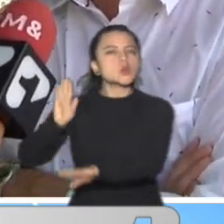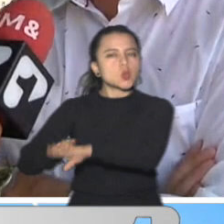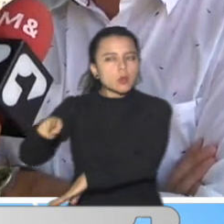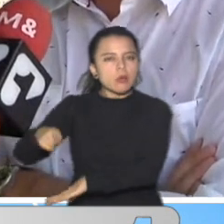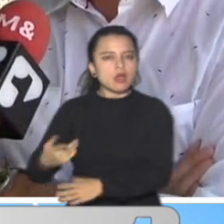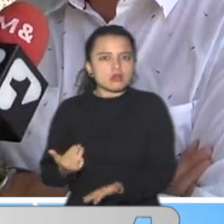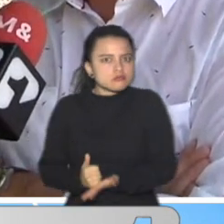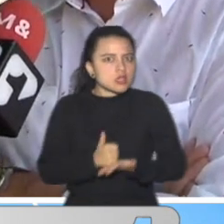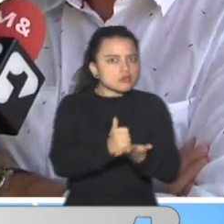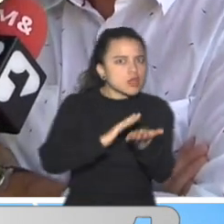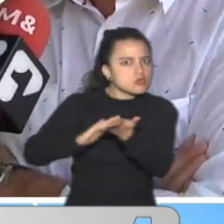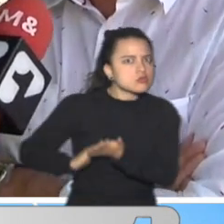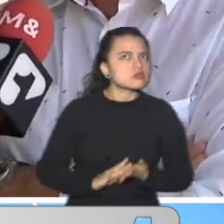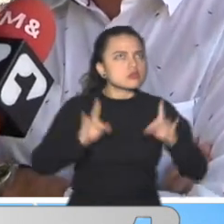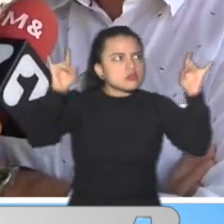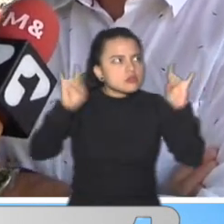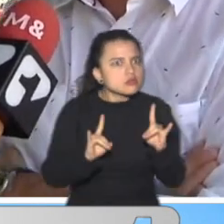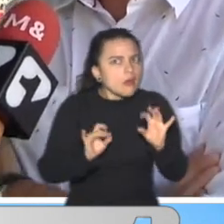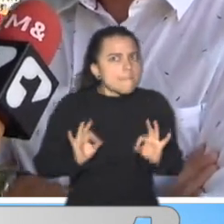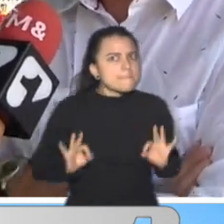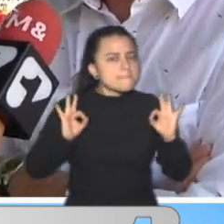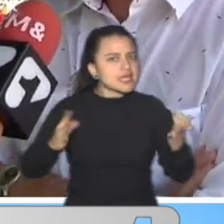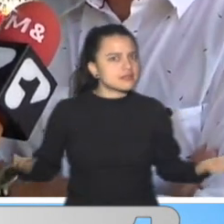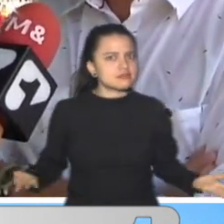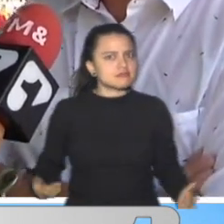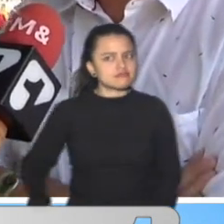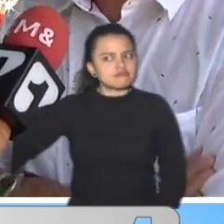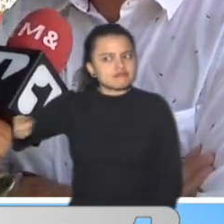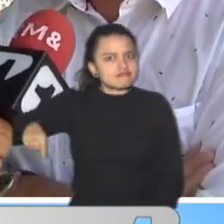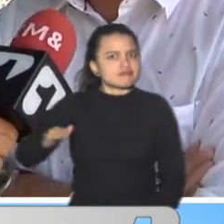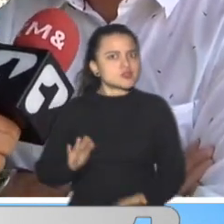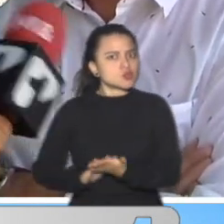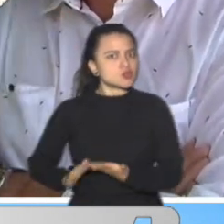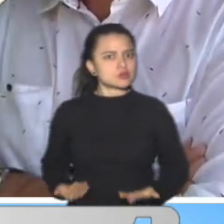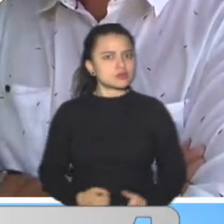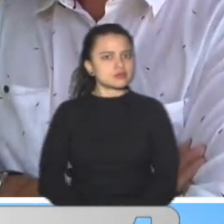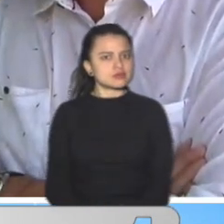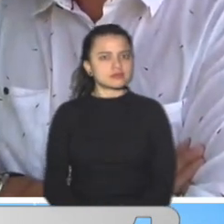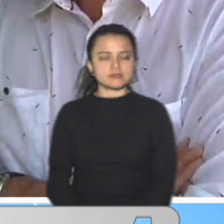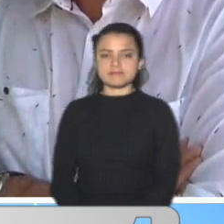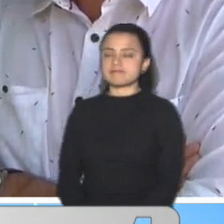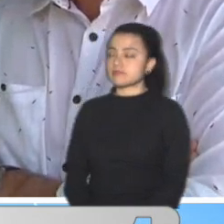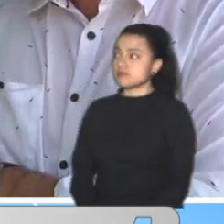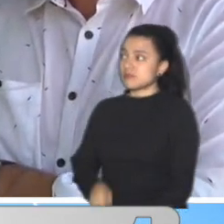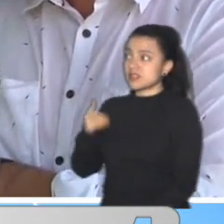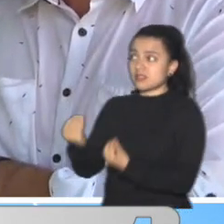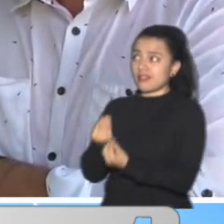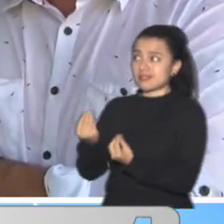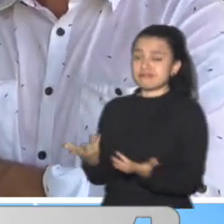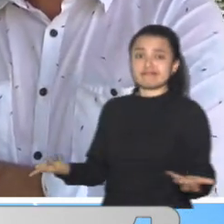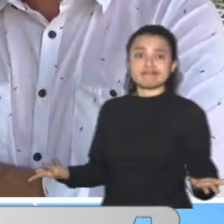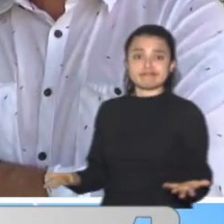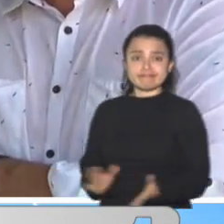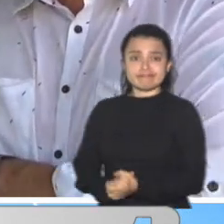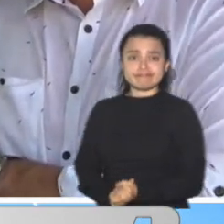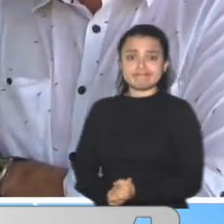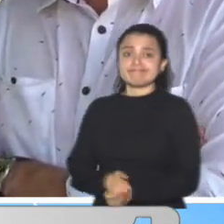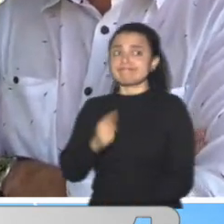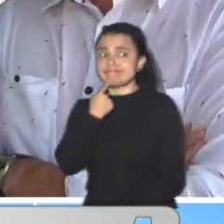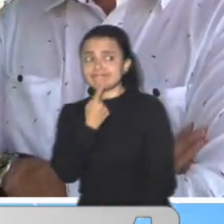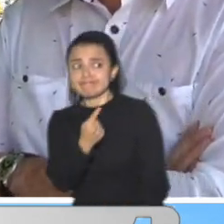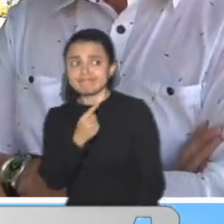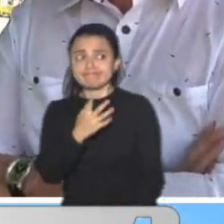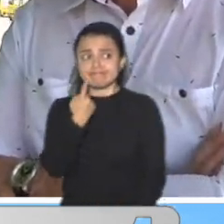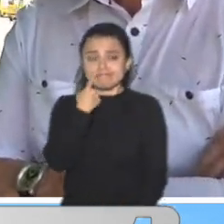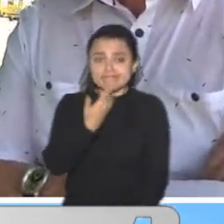de garantizar la conexión a internet vía internet de esta persona para las diligencias entretanto ustedes cómo van avanzando que le dicen a los